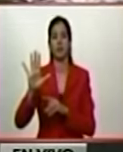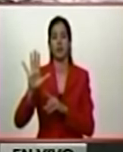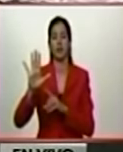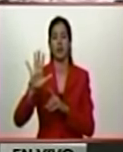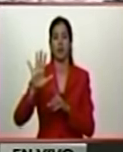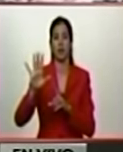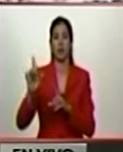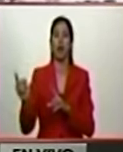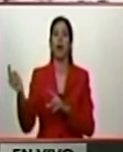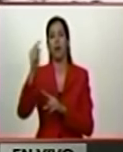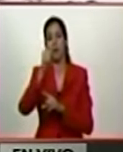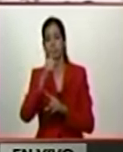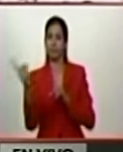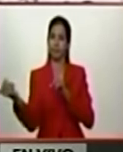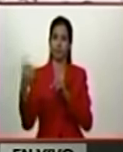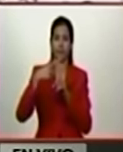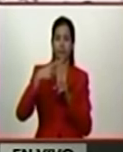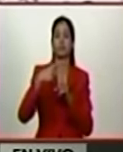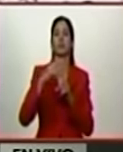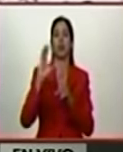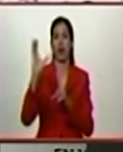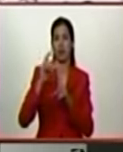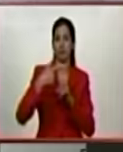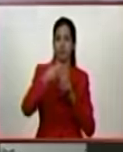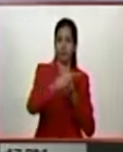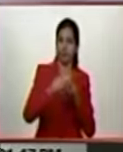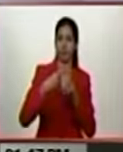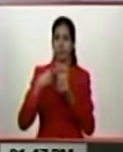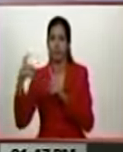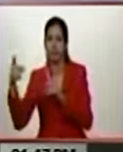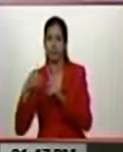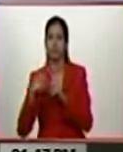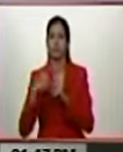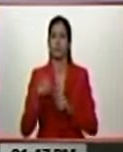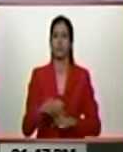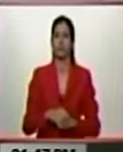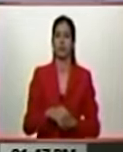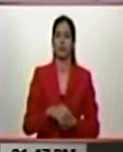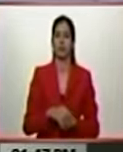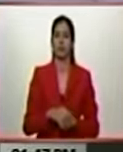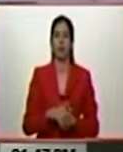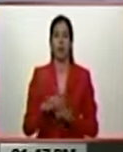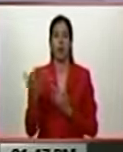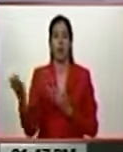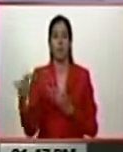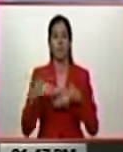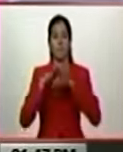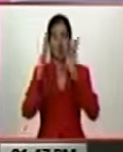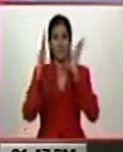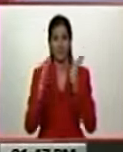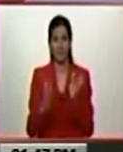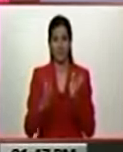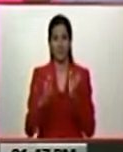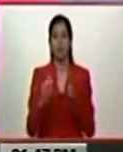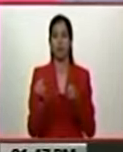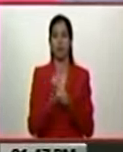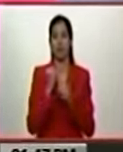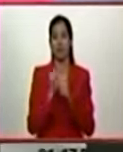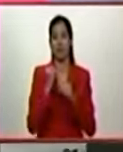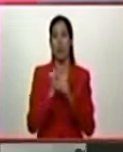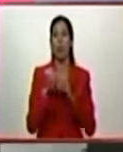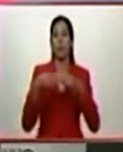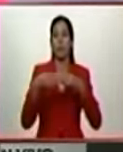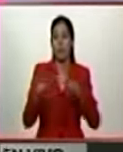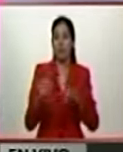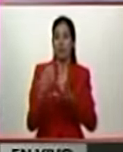hacia Barlovento y hacia la ciudad capital. Yo quiero dejar con ustedes, compañero ministro de Transporte y Obras Públicas, para